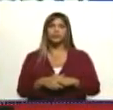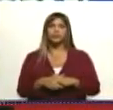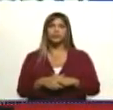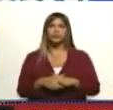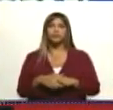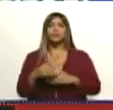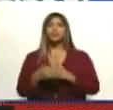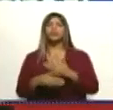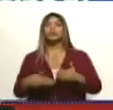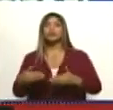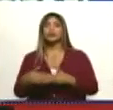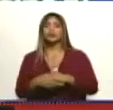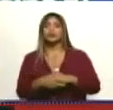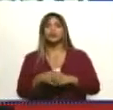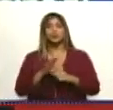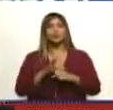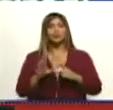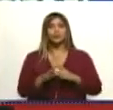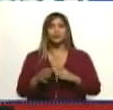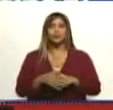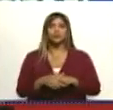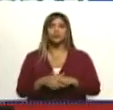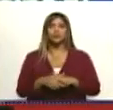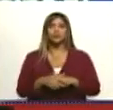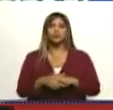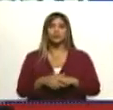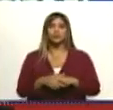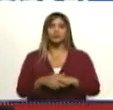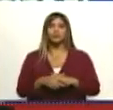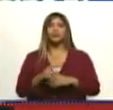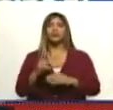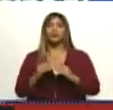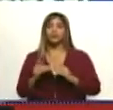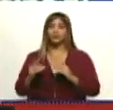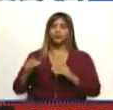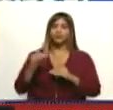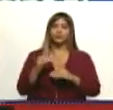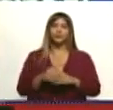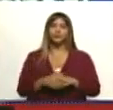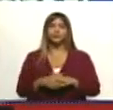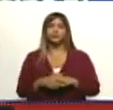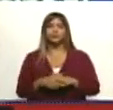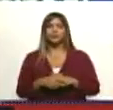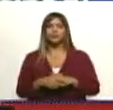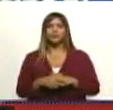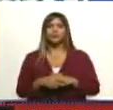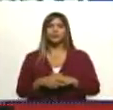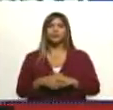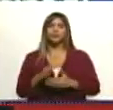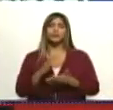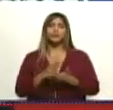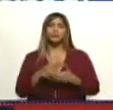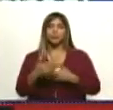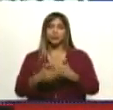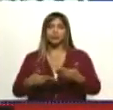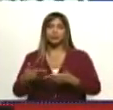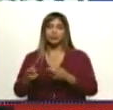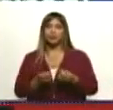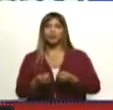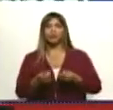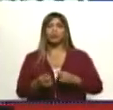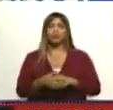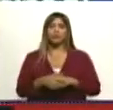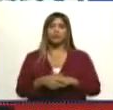nuestro intercambio cultural debe elevarse colocamos siempre las relaciones económicas